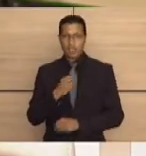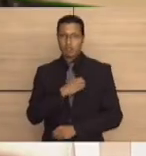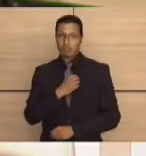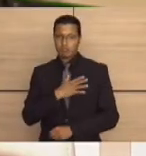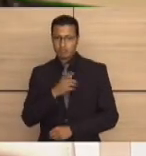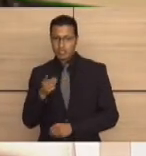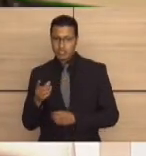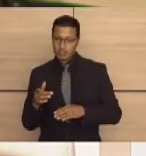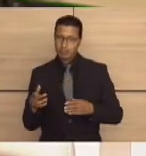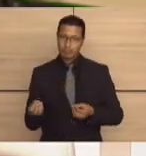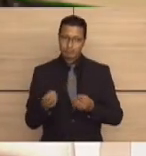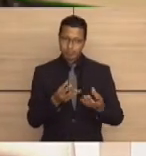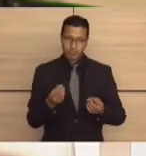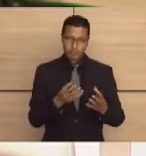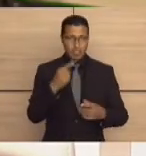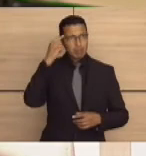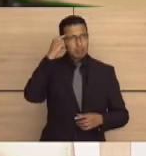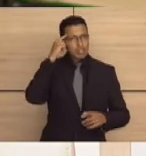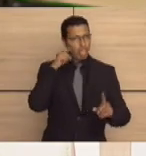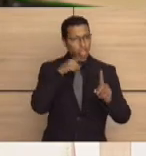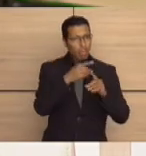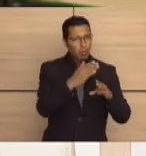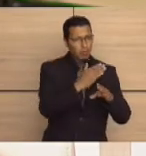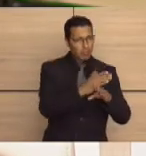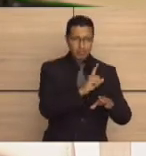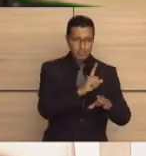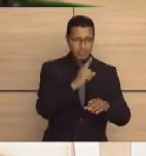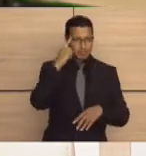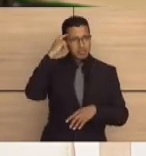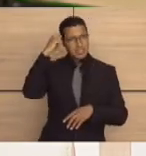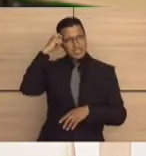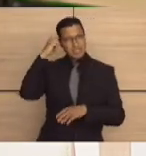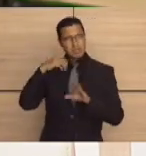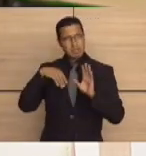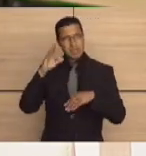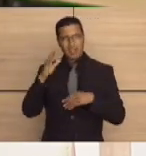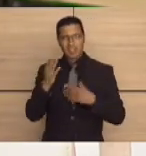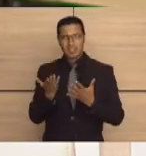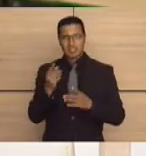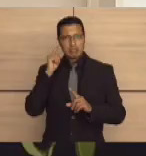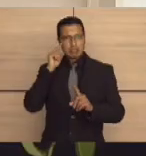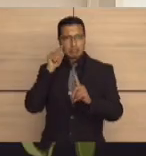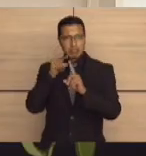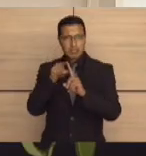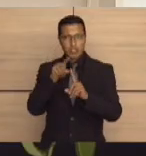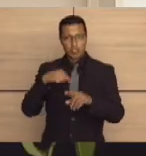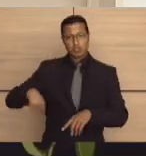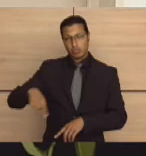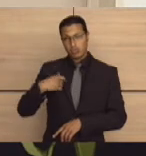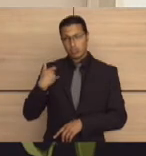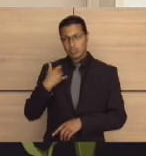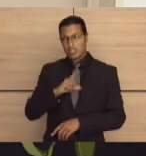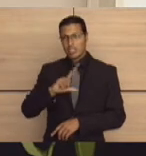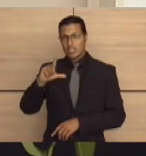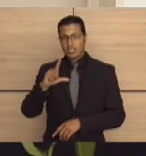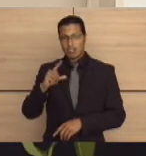centrarnos en las problemáticas. De pronto mirarlo como retos que debemos enfrentar, como jóvenes líderes, pero tampoco